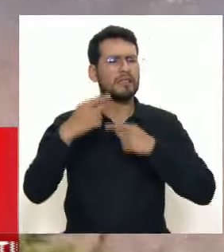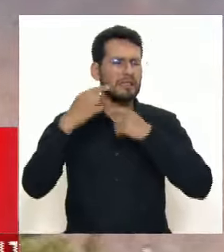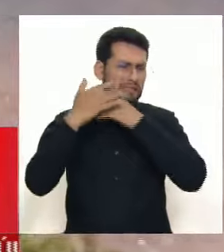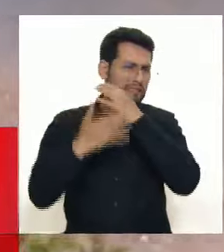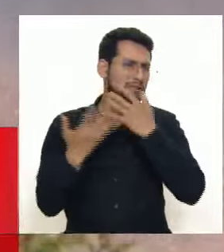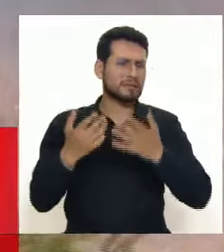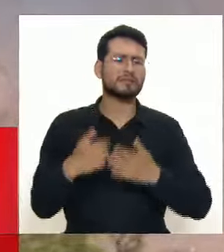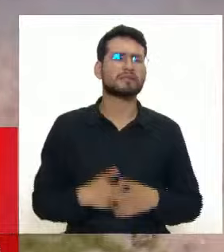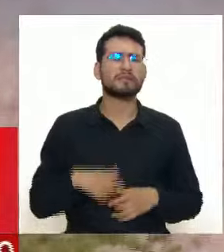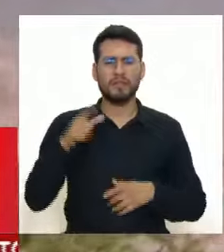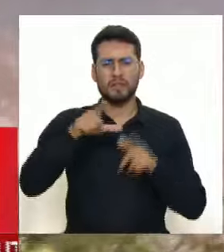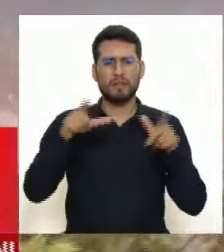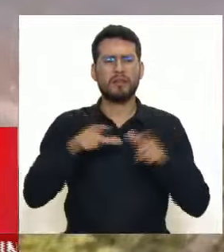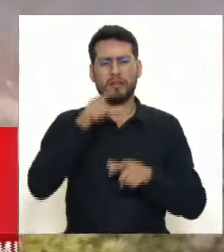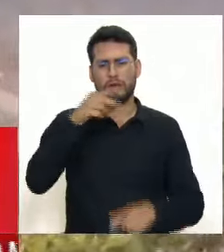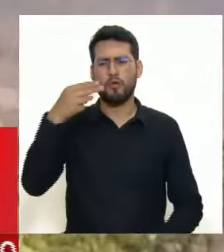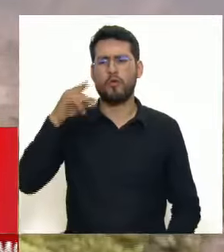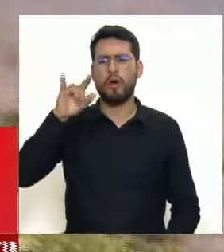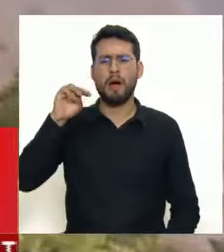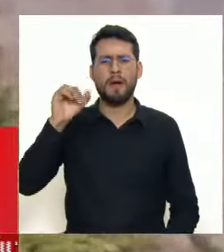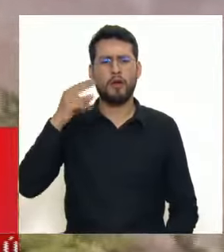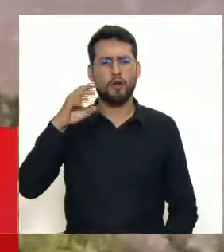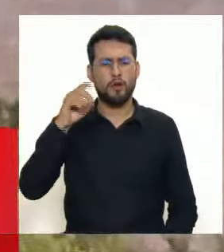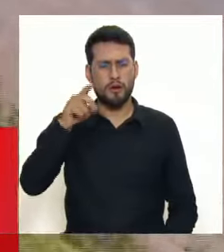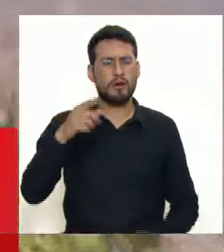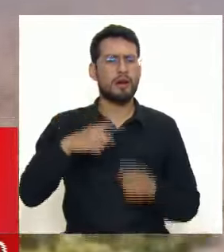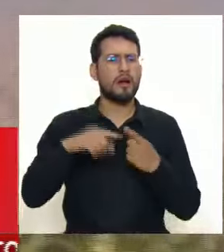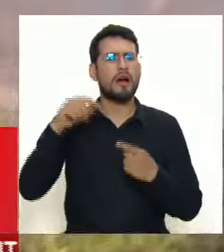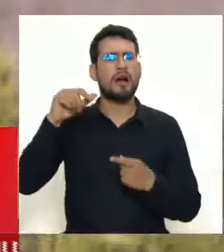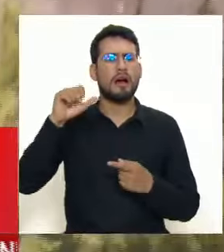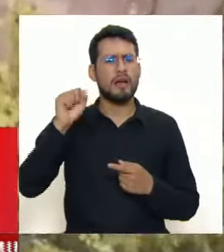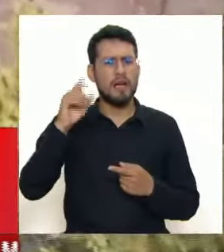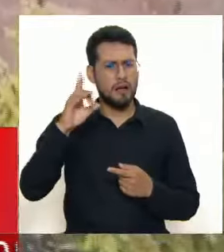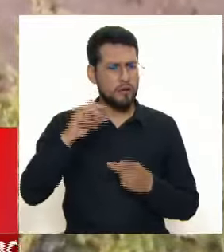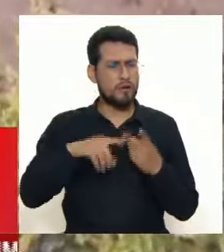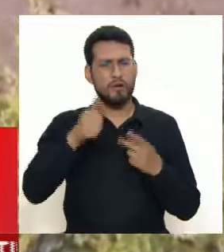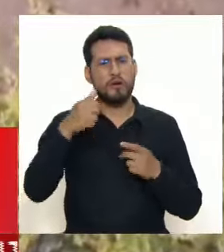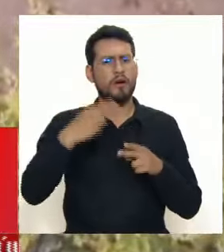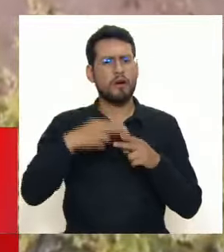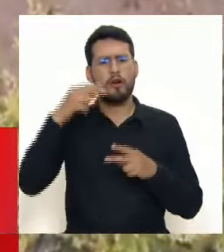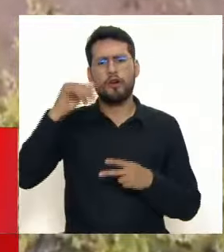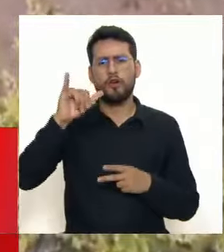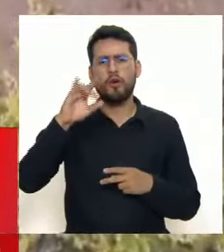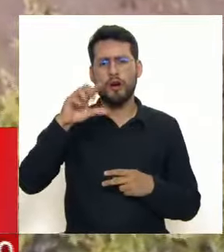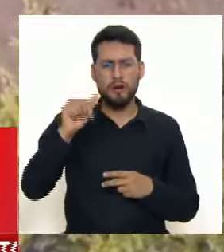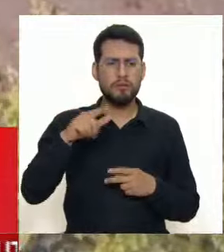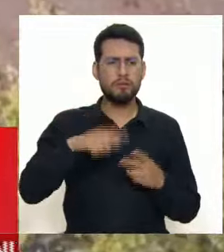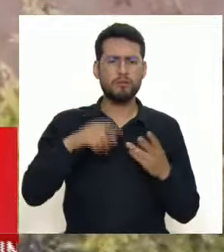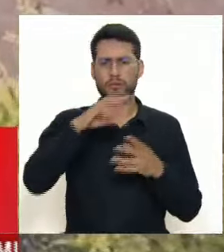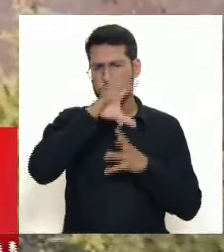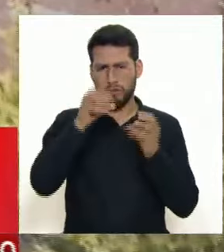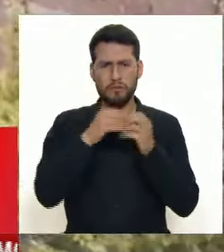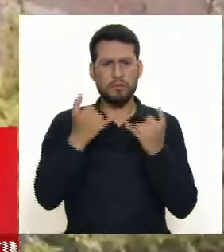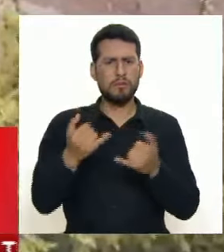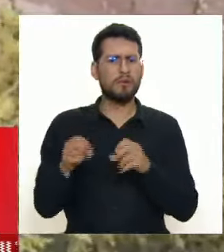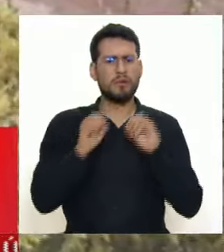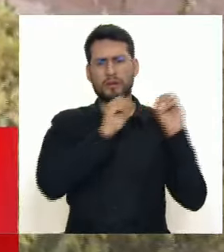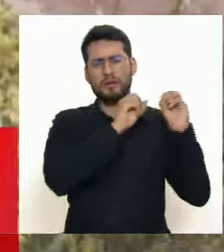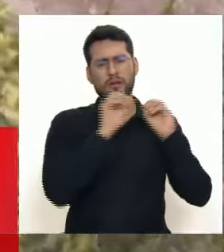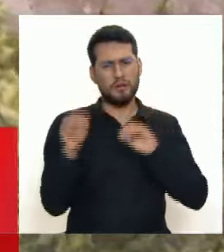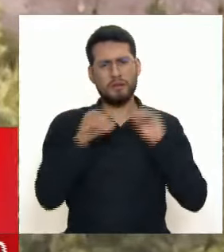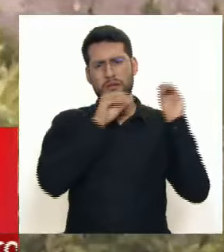el jefe propiamente de la de PINCRI de Guaymachuco, Juanito Saucedo, así como un suboficial de apellido Yuga. Todos estos se encuentran en realidad ya,